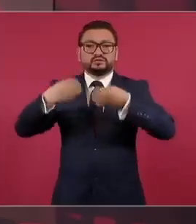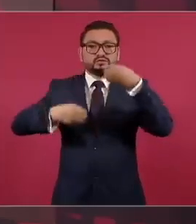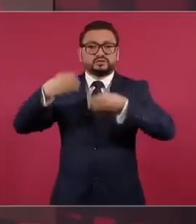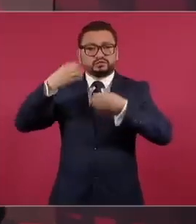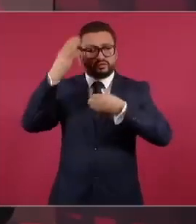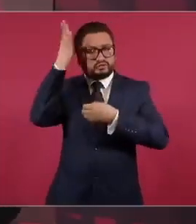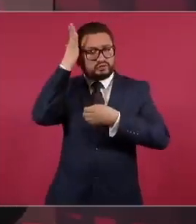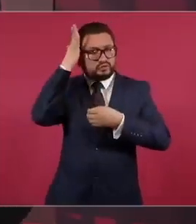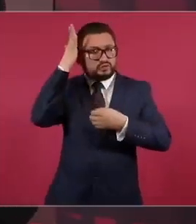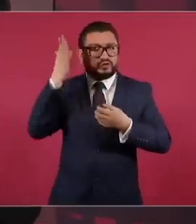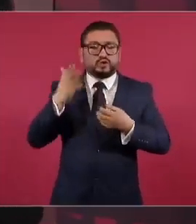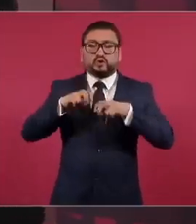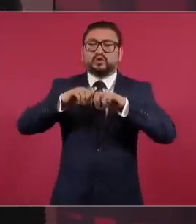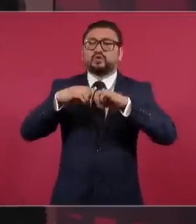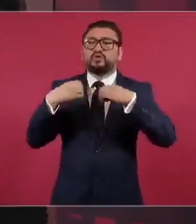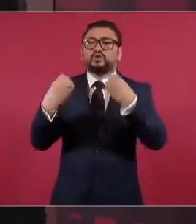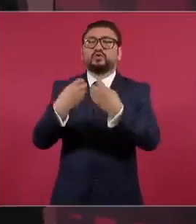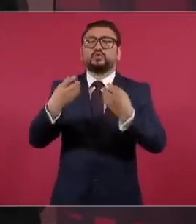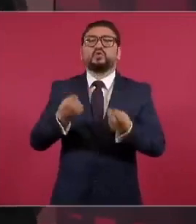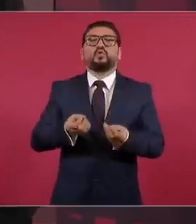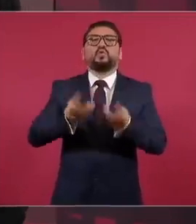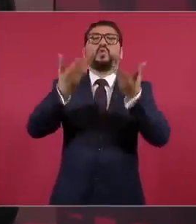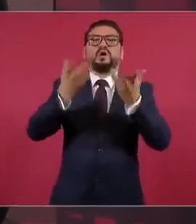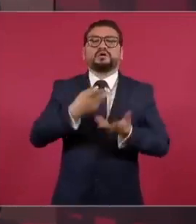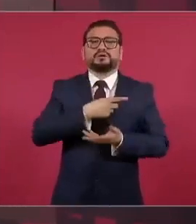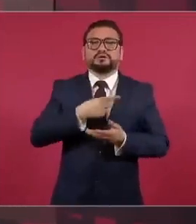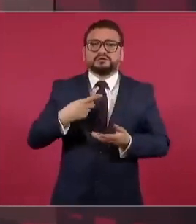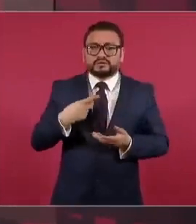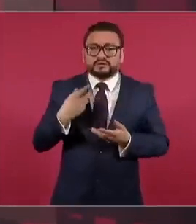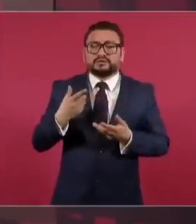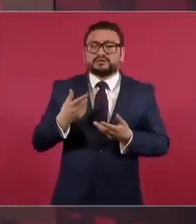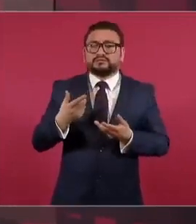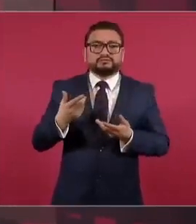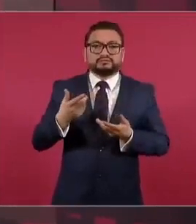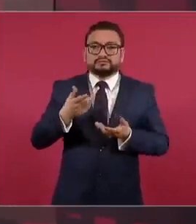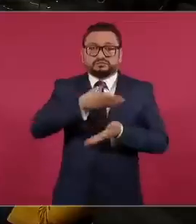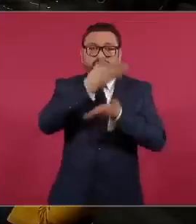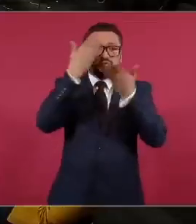ni cuántos ministros hay en la Corte,